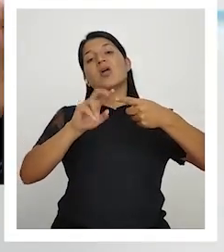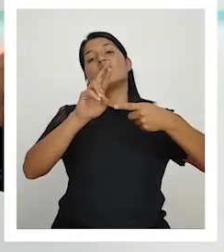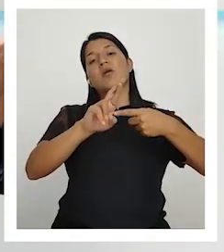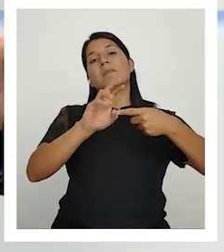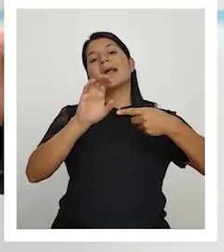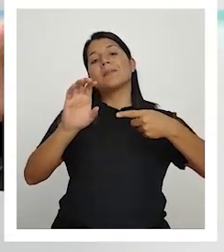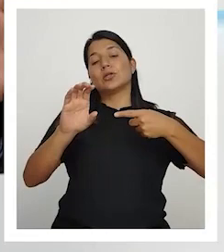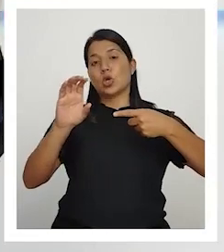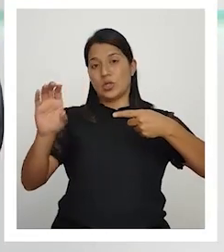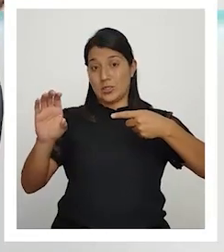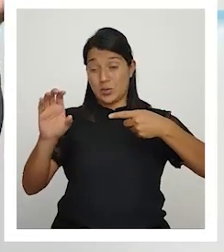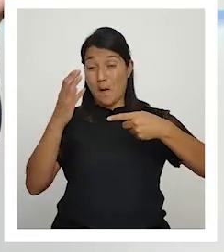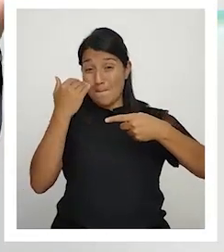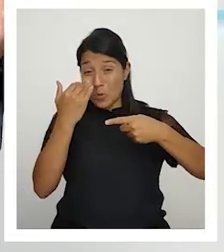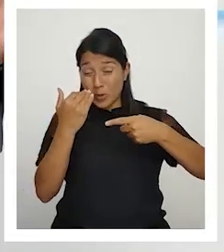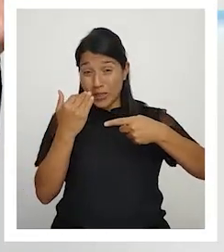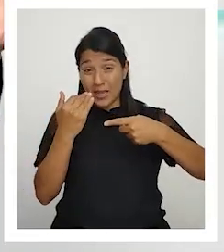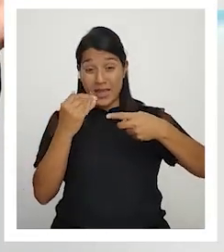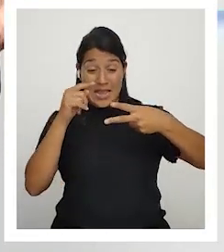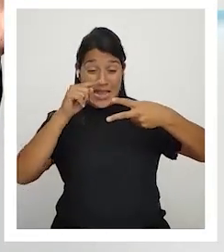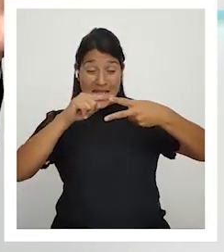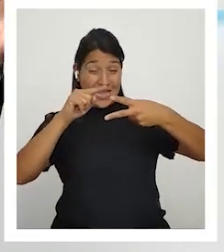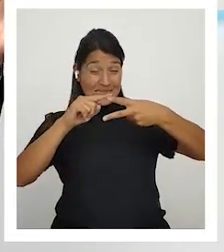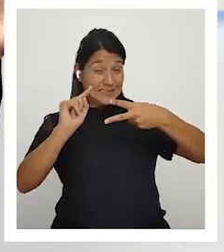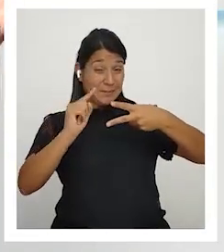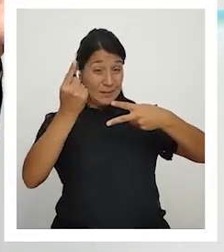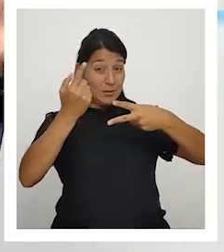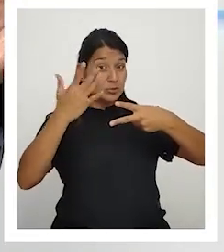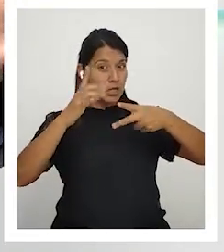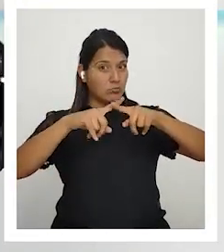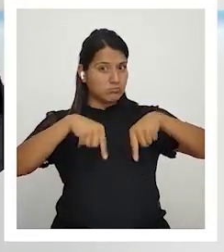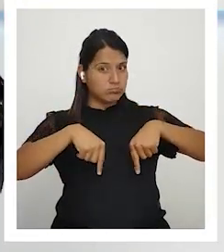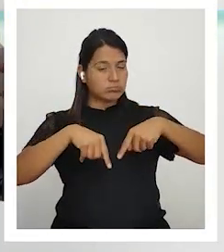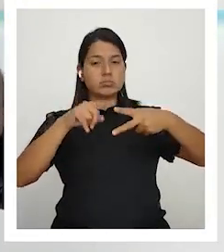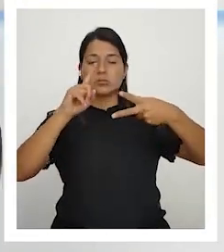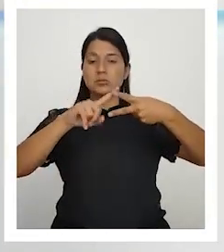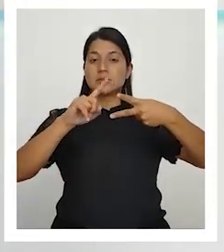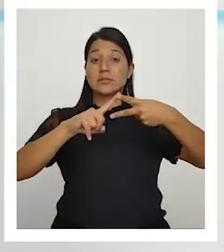primer régimen que se creó para el sector educación, el